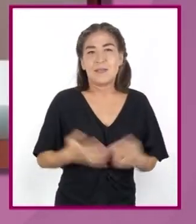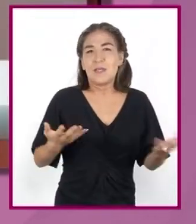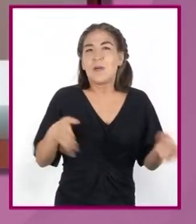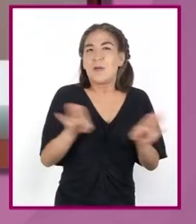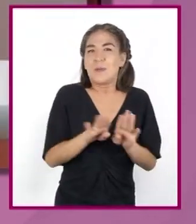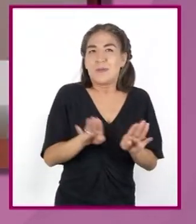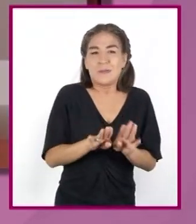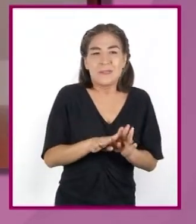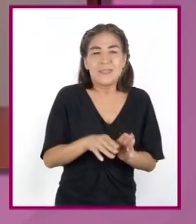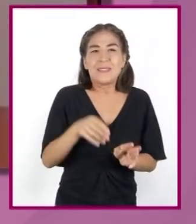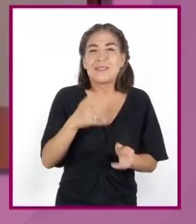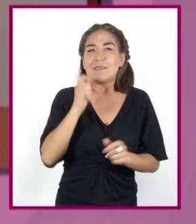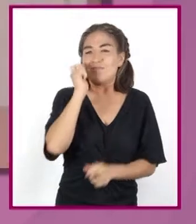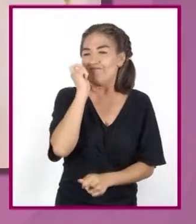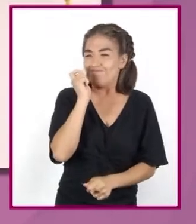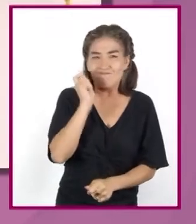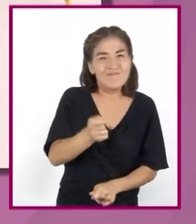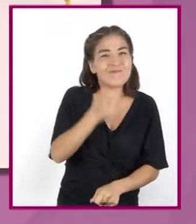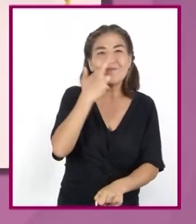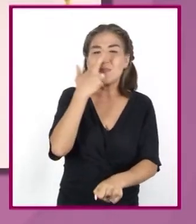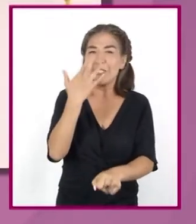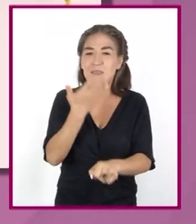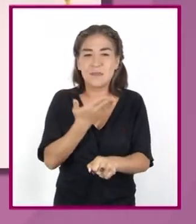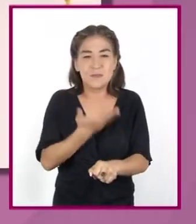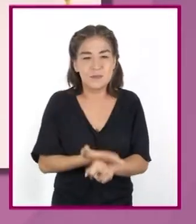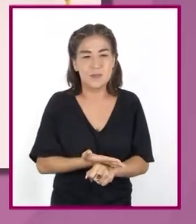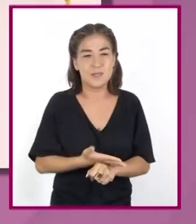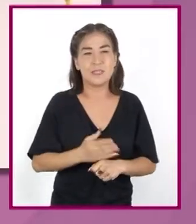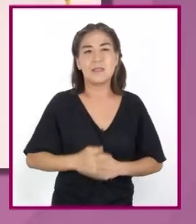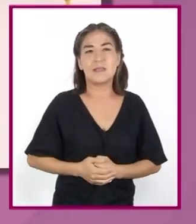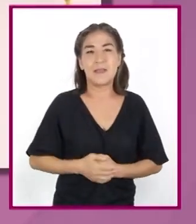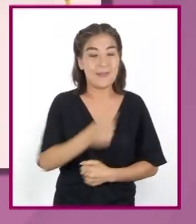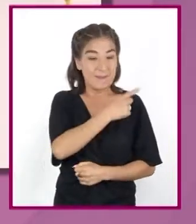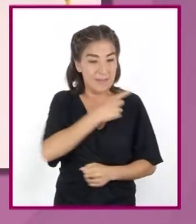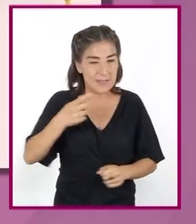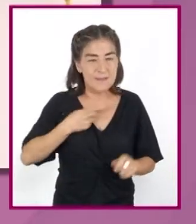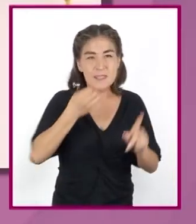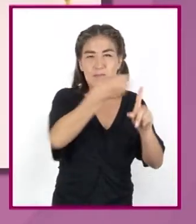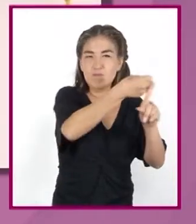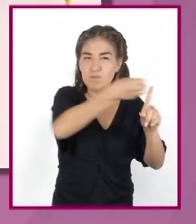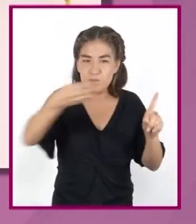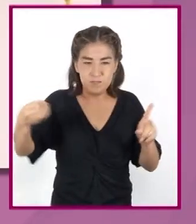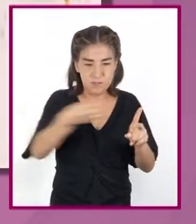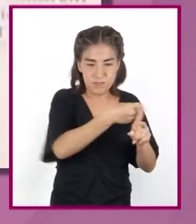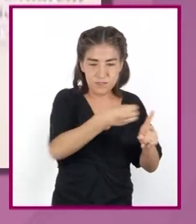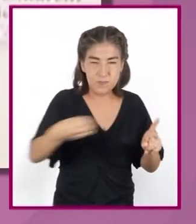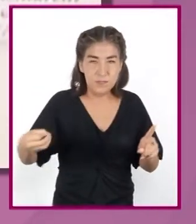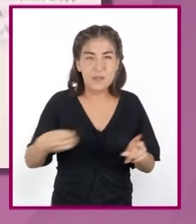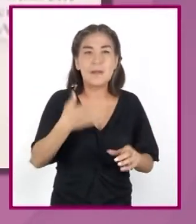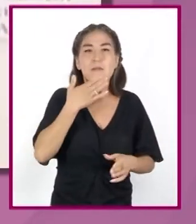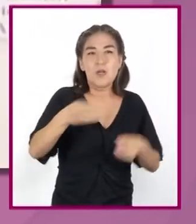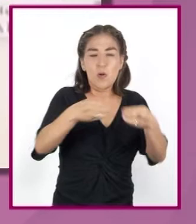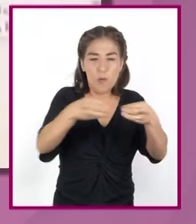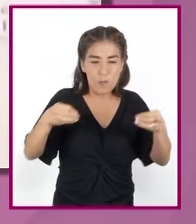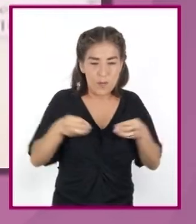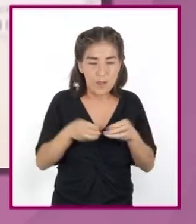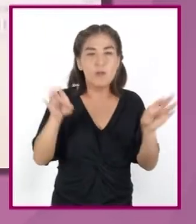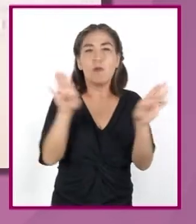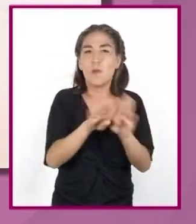tenía la responsabilidad de organizar y de poner a